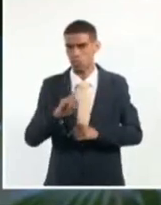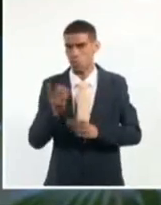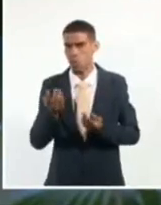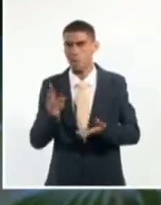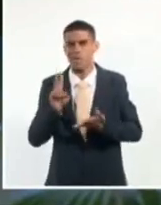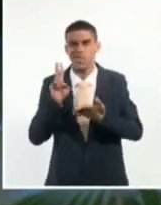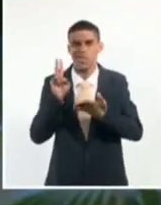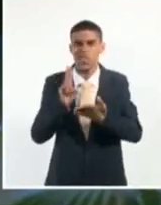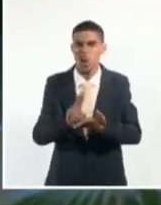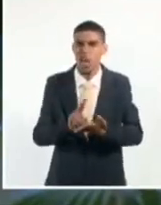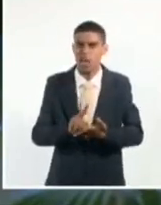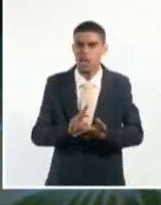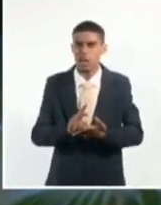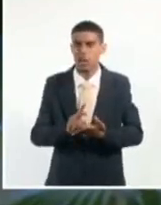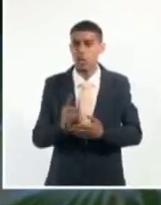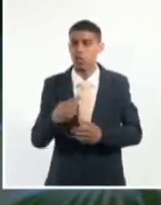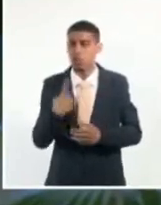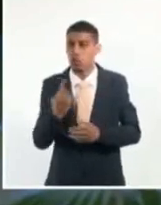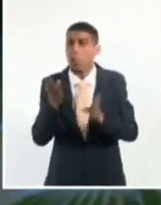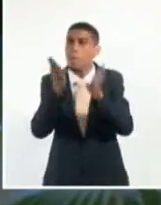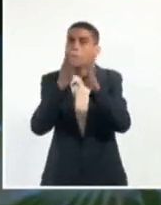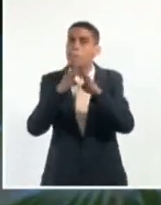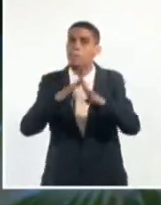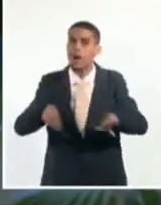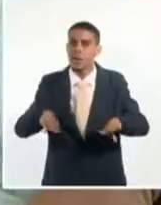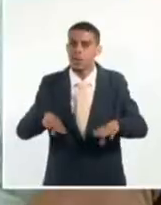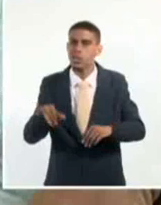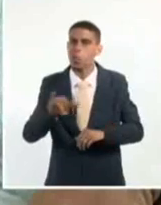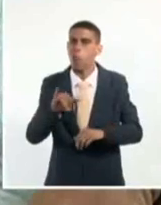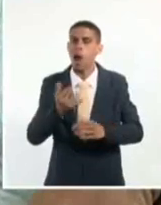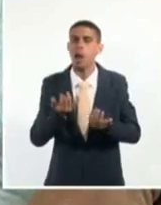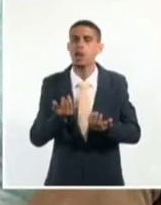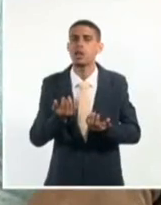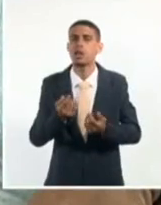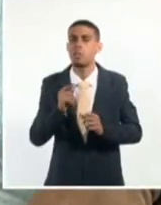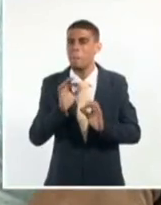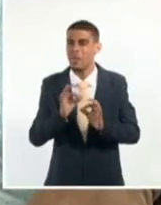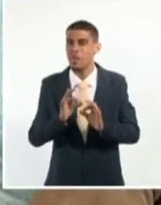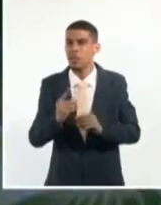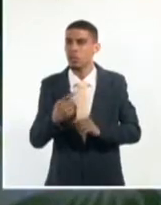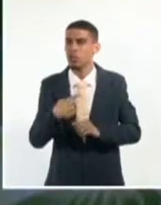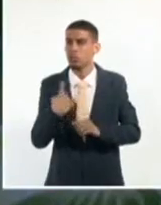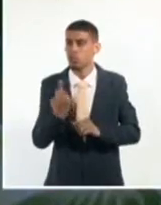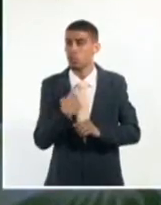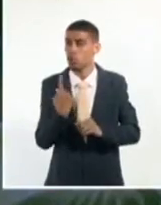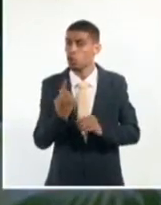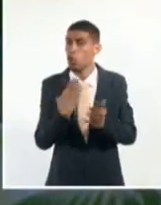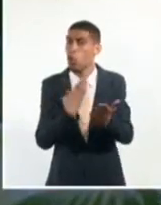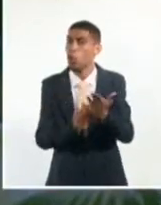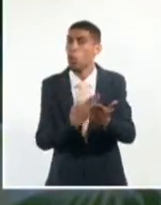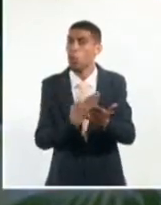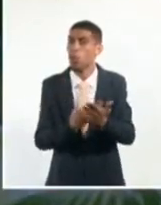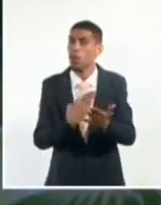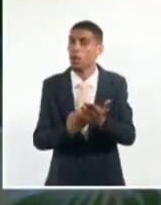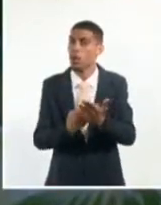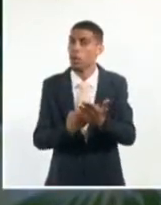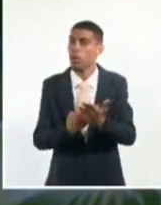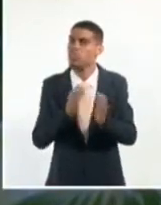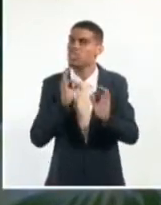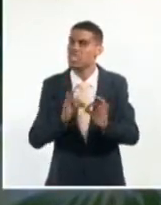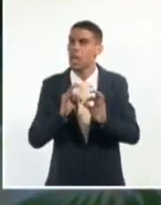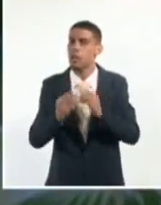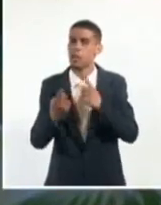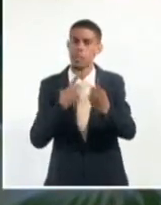reconciliación, la paz, y en función de esto proponemos consolidar los espacios de diálogo existentes